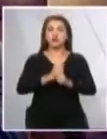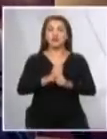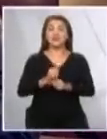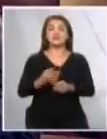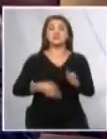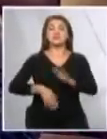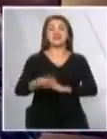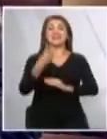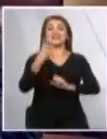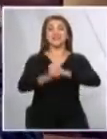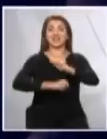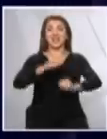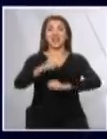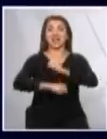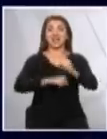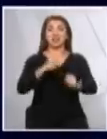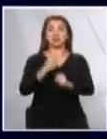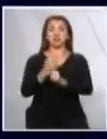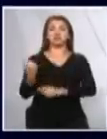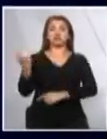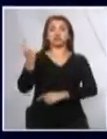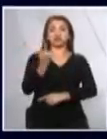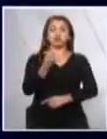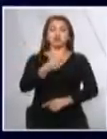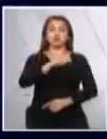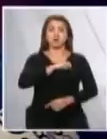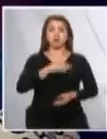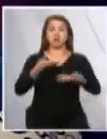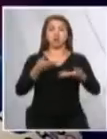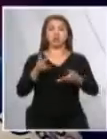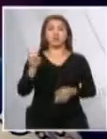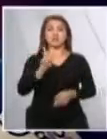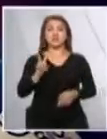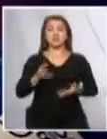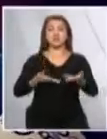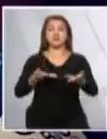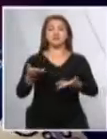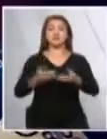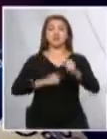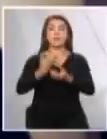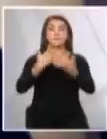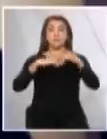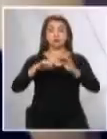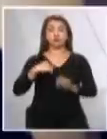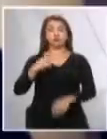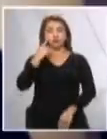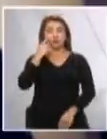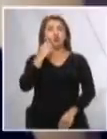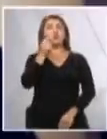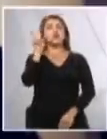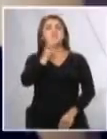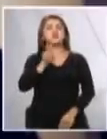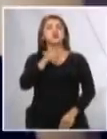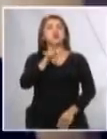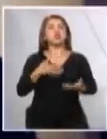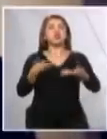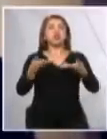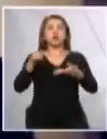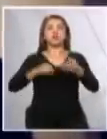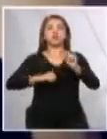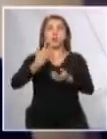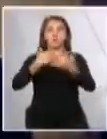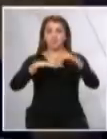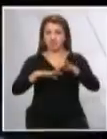Hace más de 3 años yo venía llegando de España y presté los servicios a una empresa, yo llamé a quien conozco. ¿Cuáles son los servicios que usted le prestó a esta